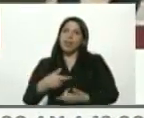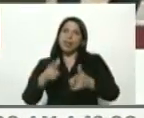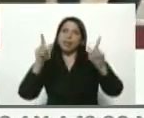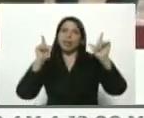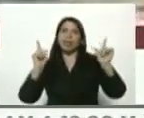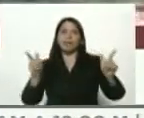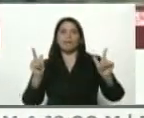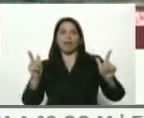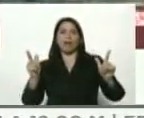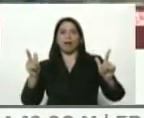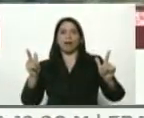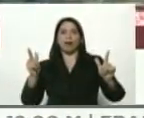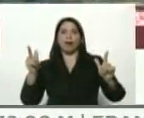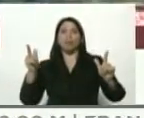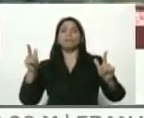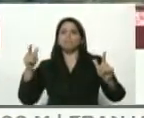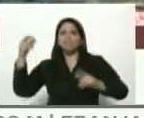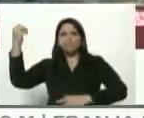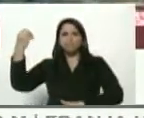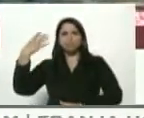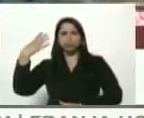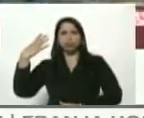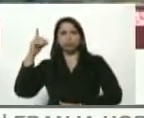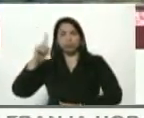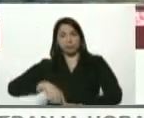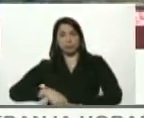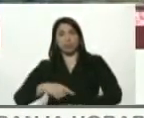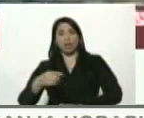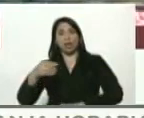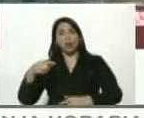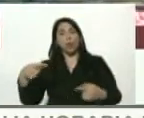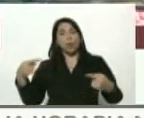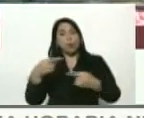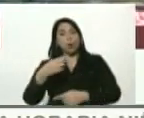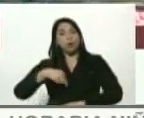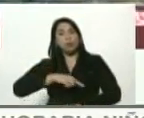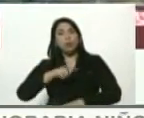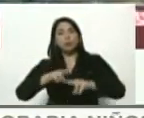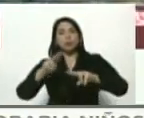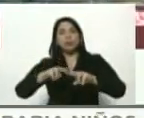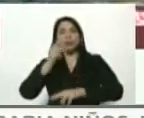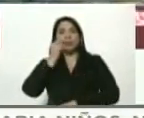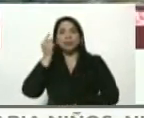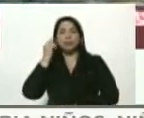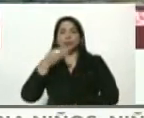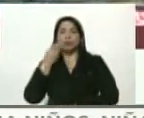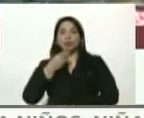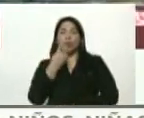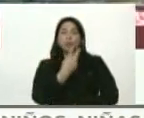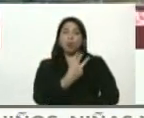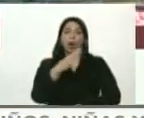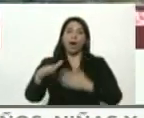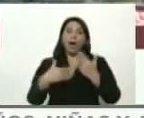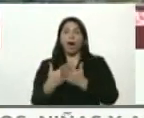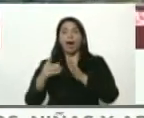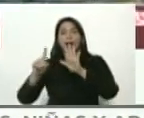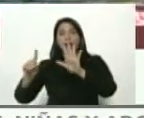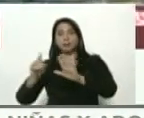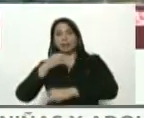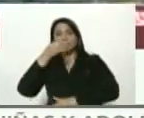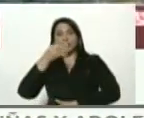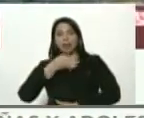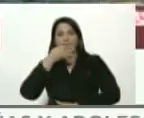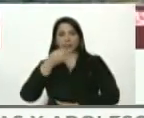a exponerse al sol. E igualmente nuestros niños y adolescentes entre las 2 y las 6 de la